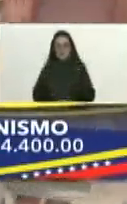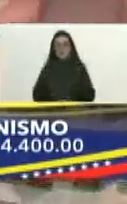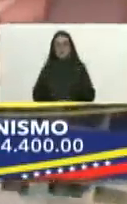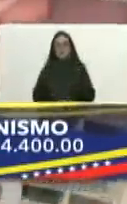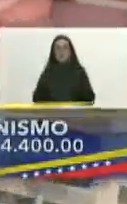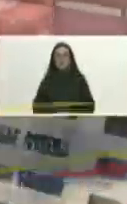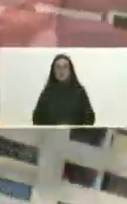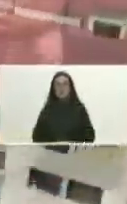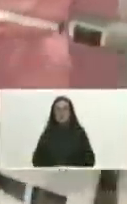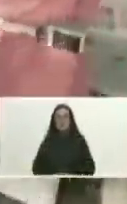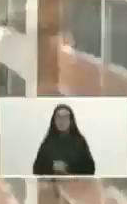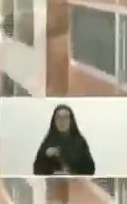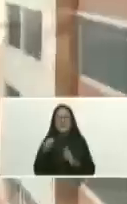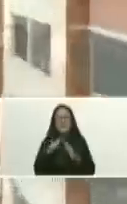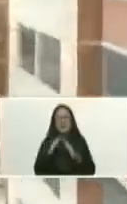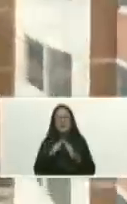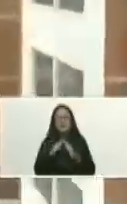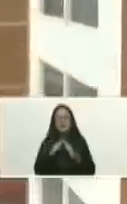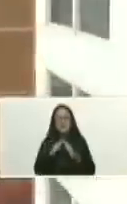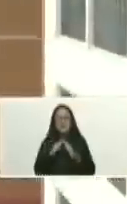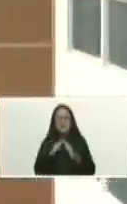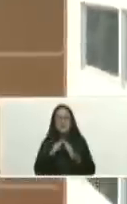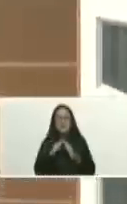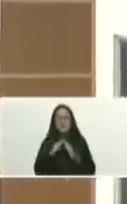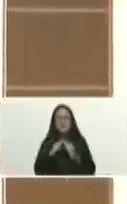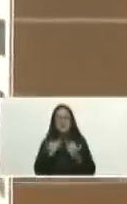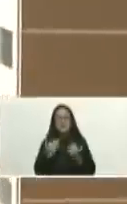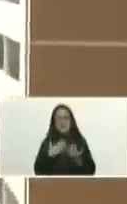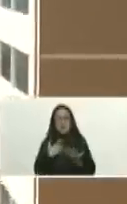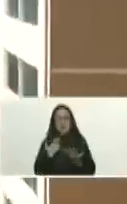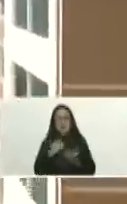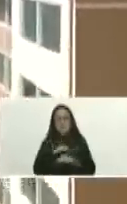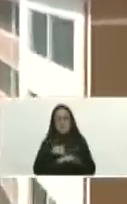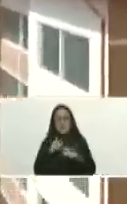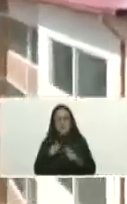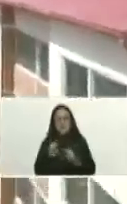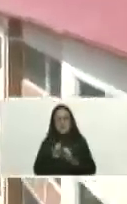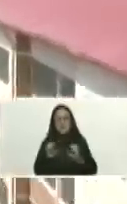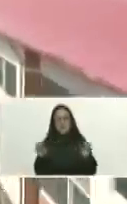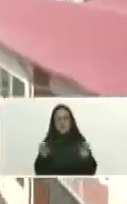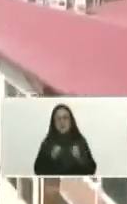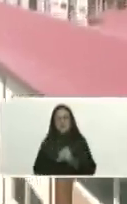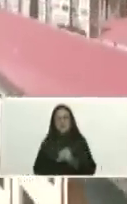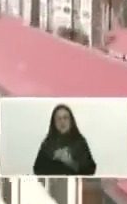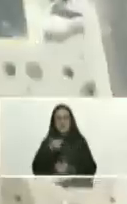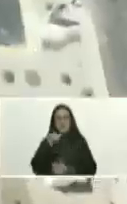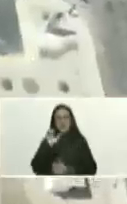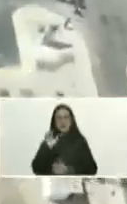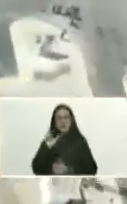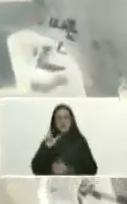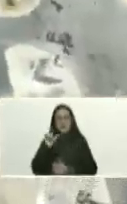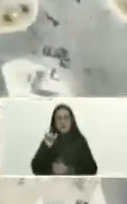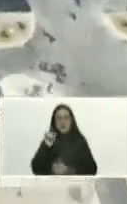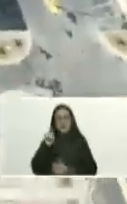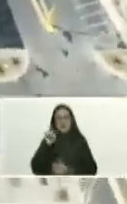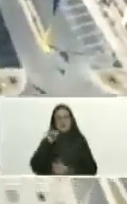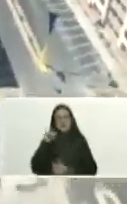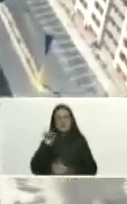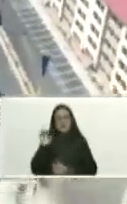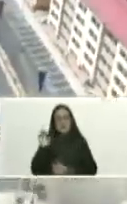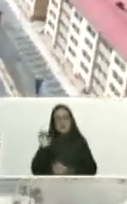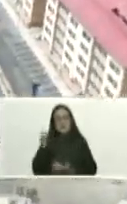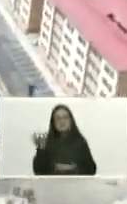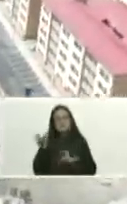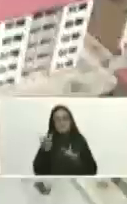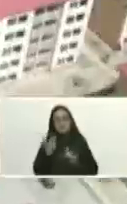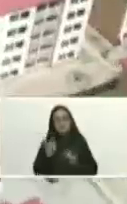Y desde esta casa de la familia Ríos, presidente, yo quisiera que nuestra ministra de Educación, Yelixe Santaella, también nos cuente lo que